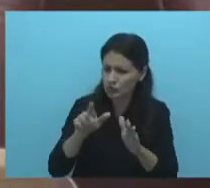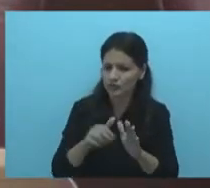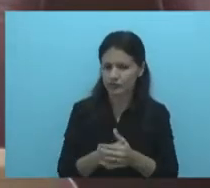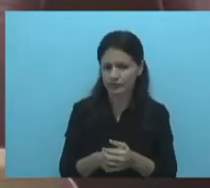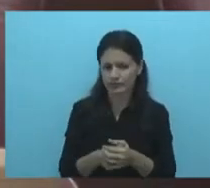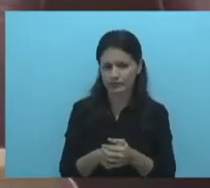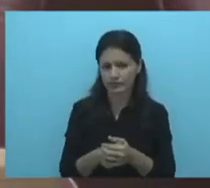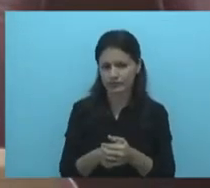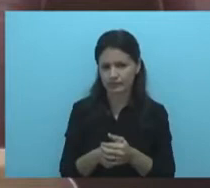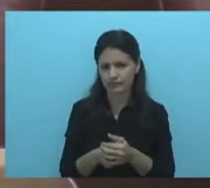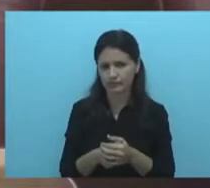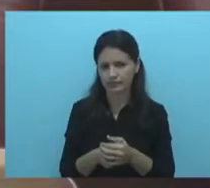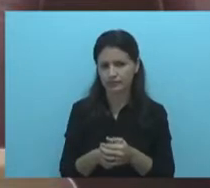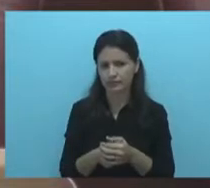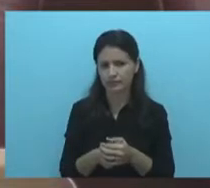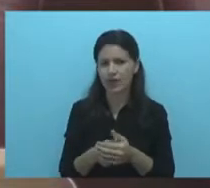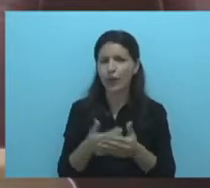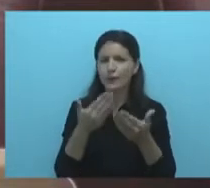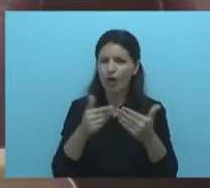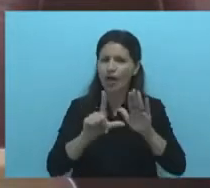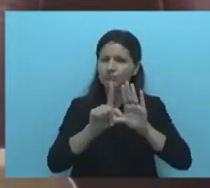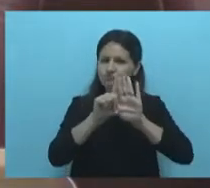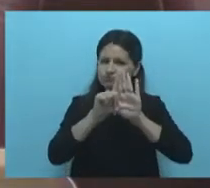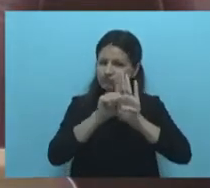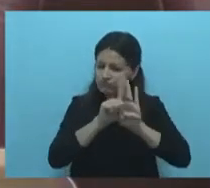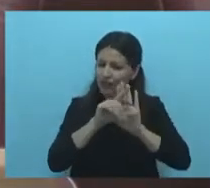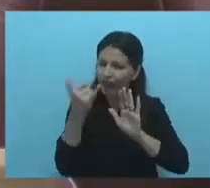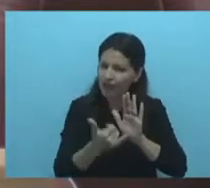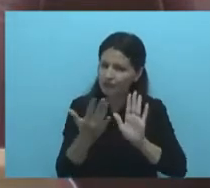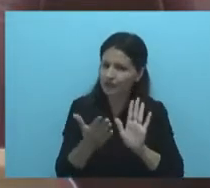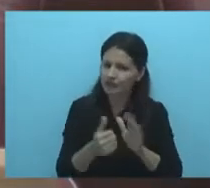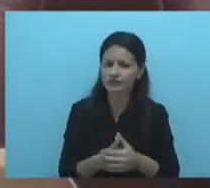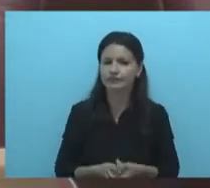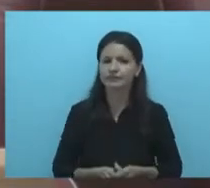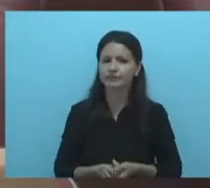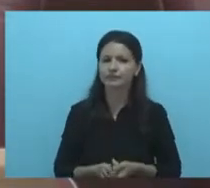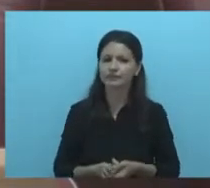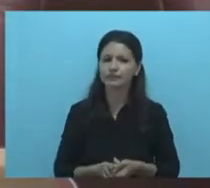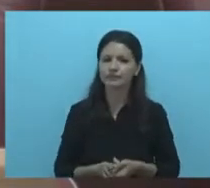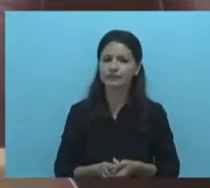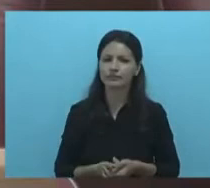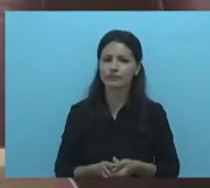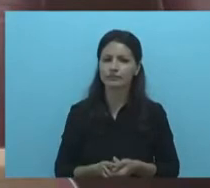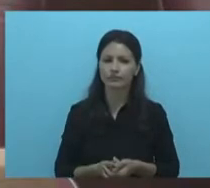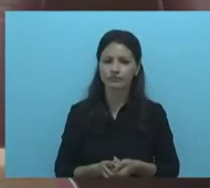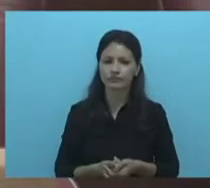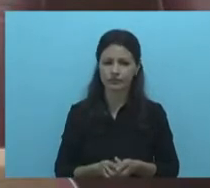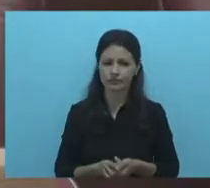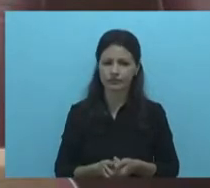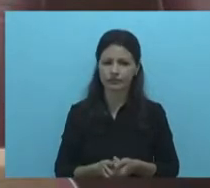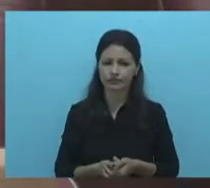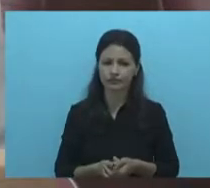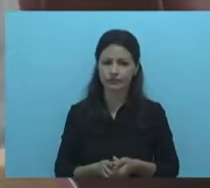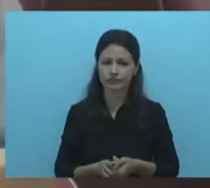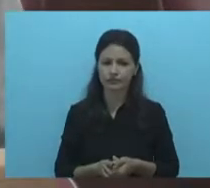hicieron posible que leyes de esta naturaleza pudieran avanzar. En segundo lugar, quiero dar